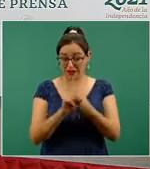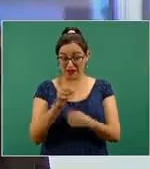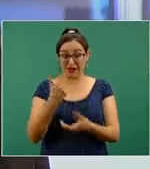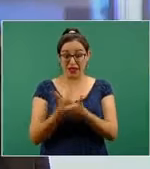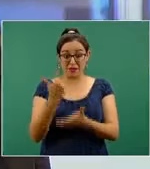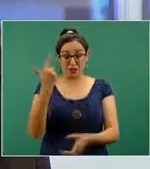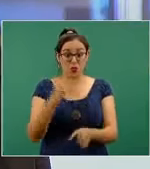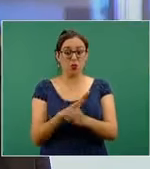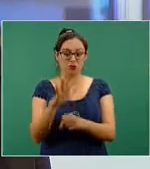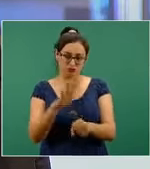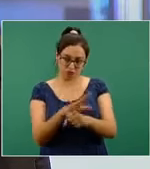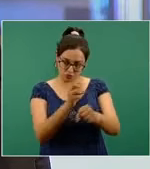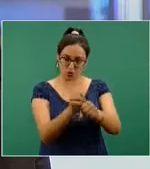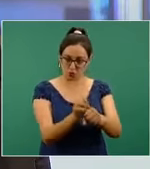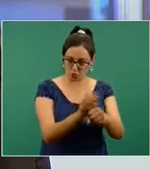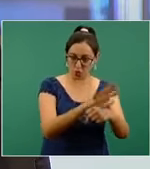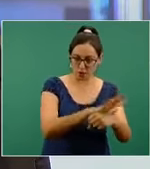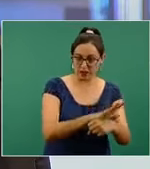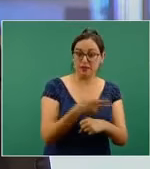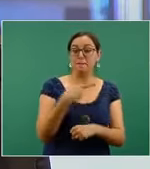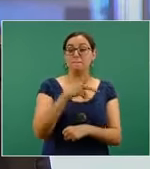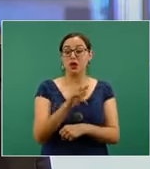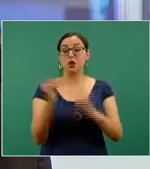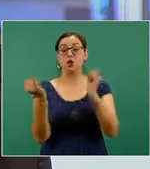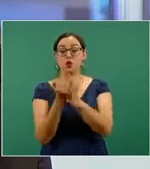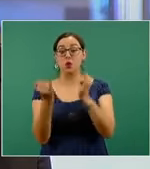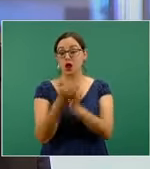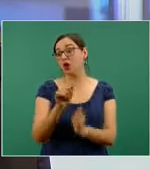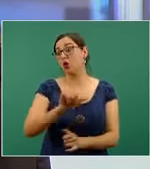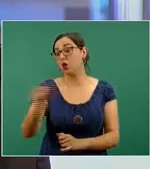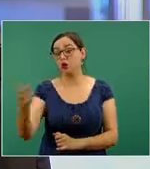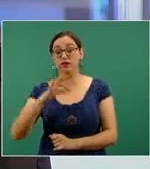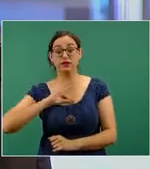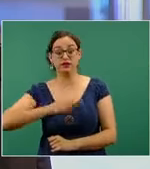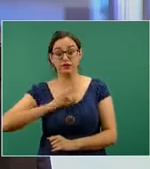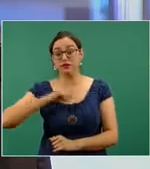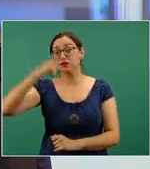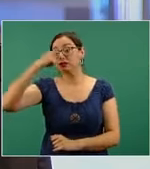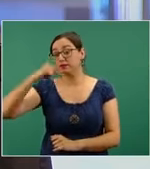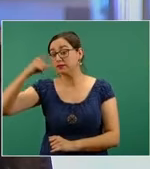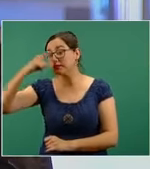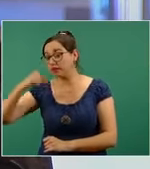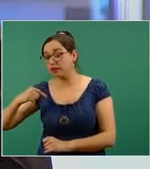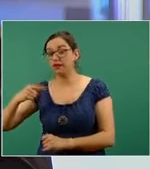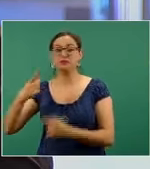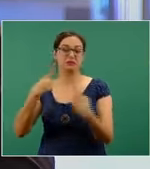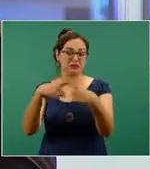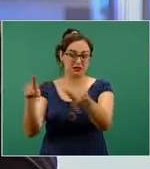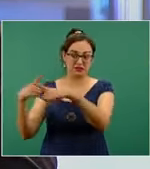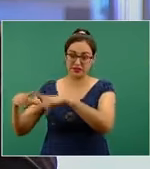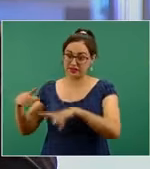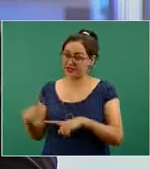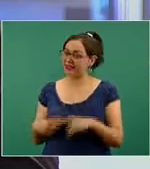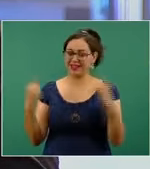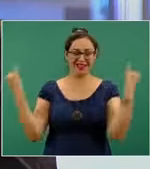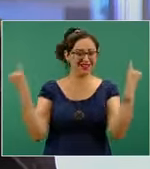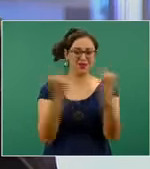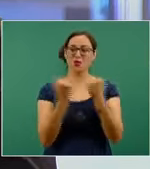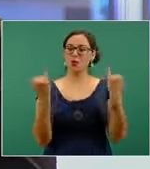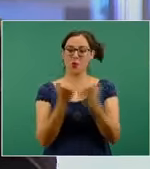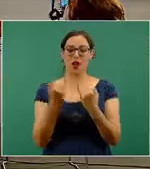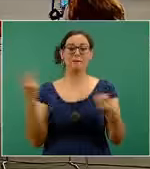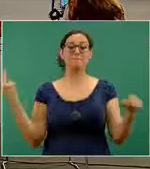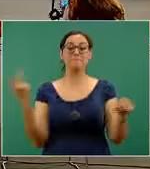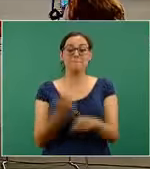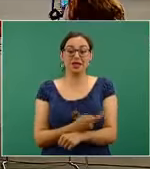similares, es precisamente la disminución de la capacidad respiratoria, ¿no? Es decir, el espacio que tiene